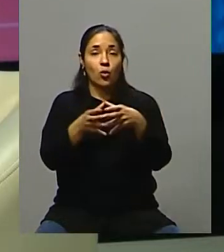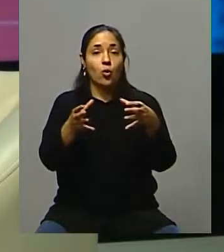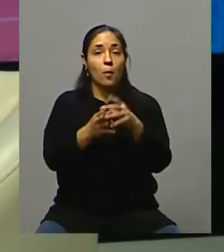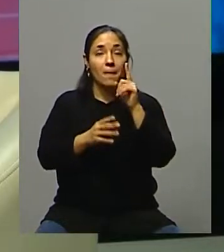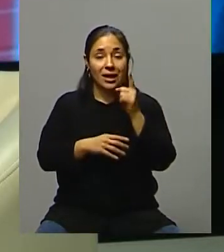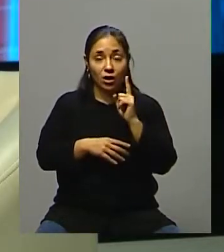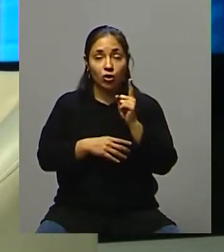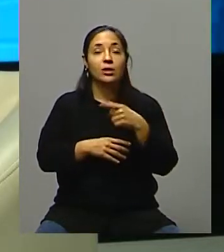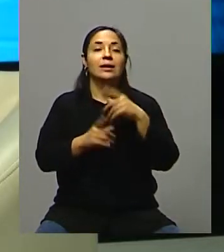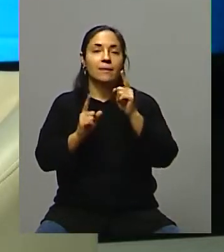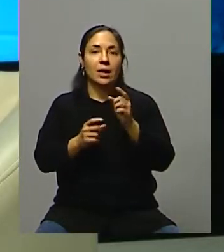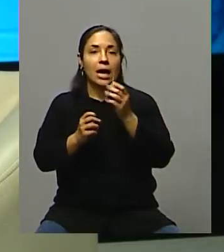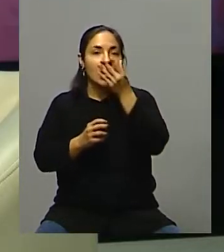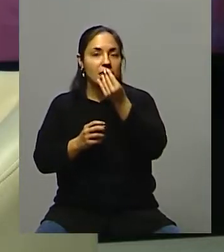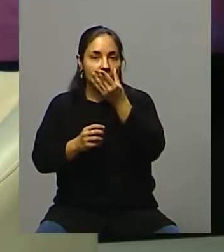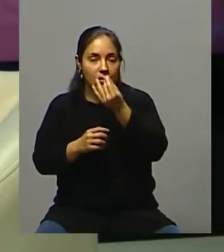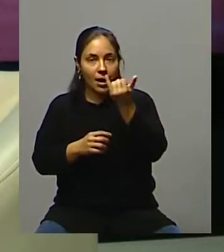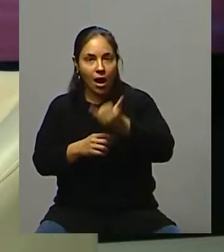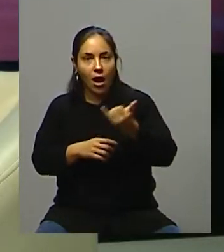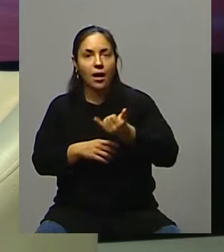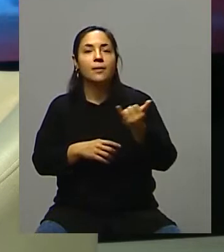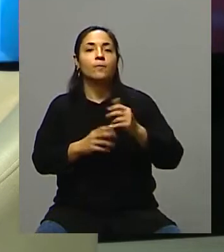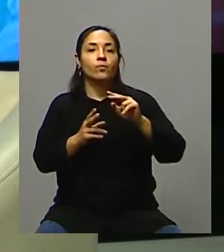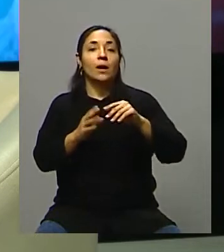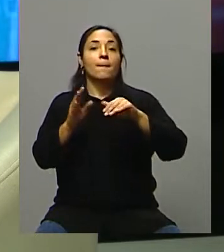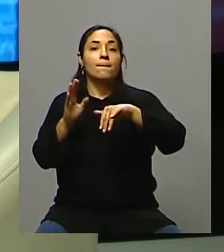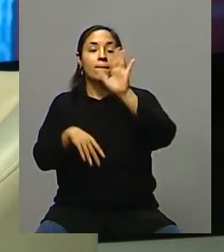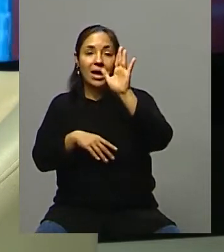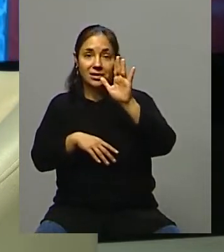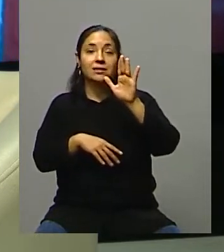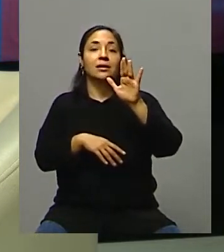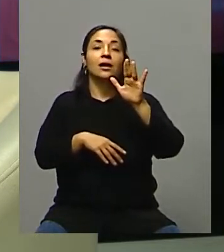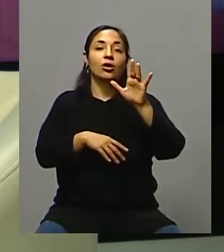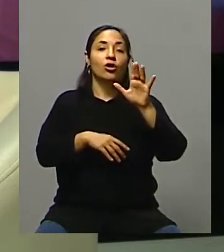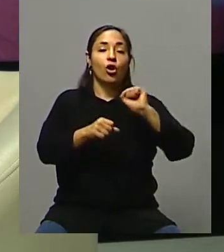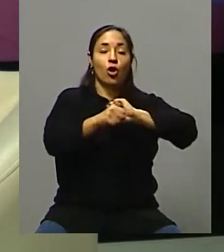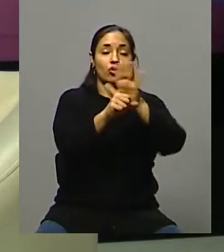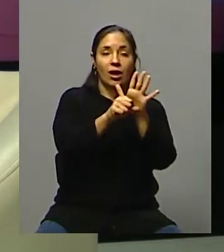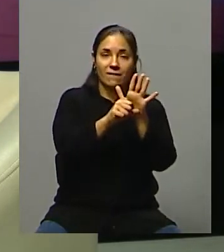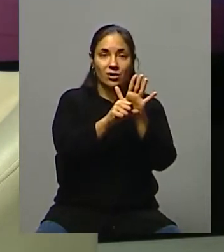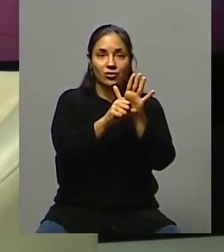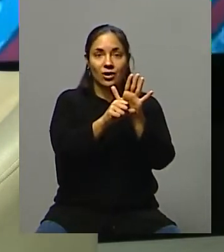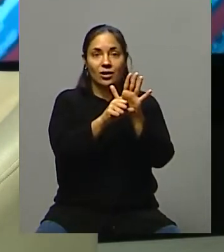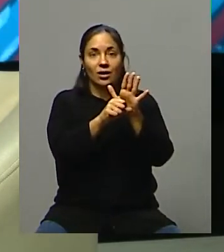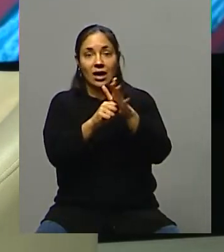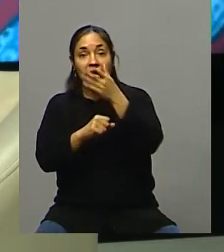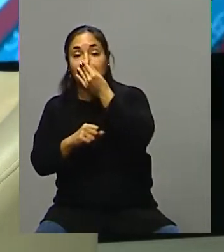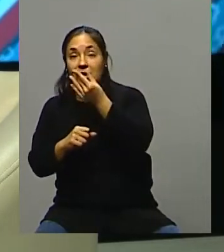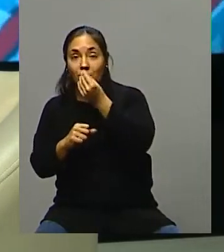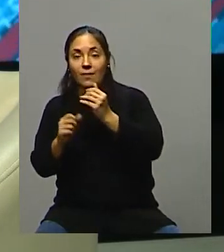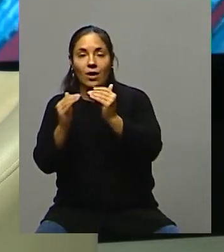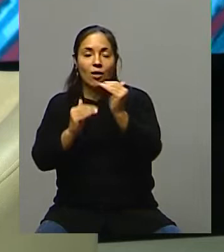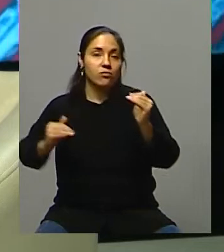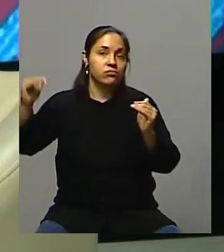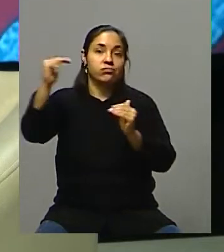gripe está circulando, circuló fuerte, circuló más que coronavirus en un momento en Argentina y en Mendoza, o sea, tenemos que estar un poco